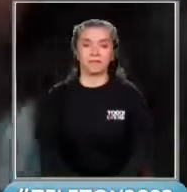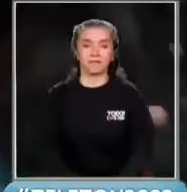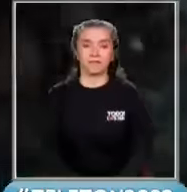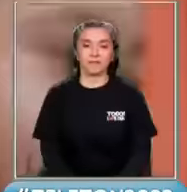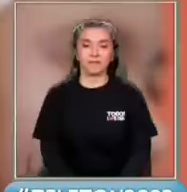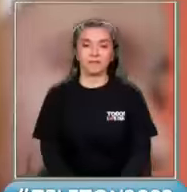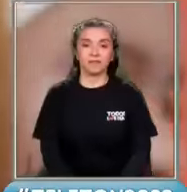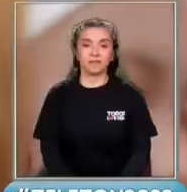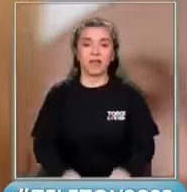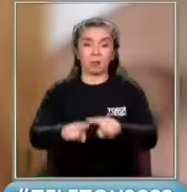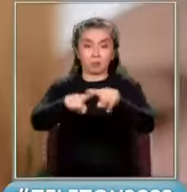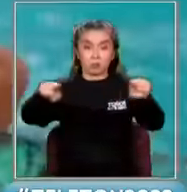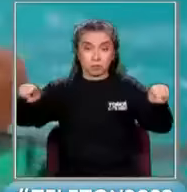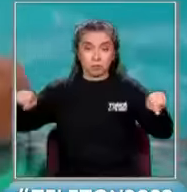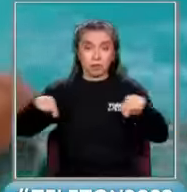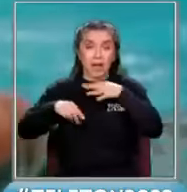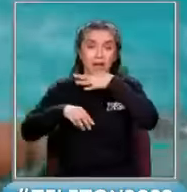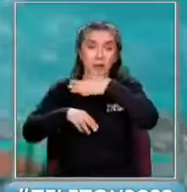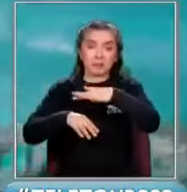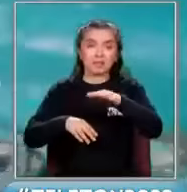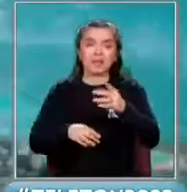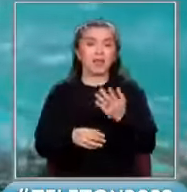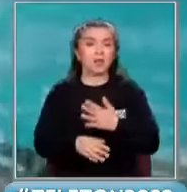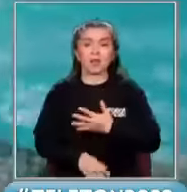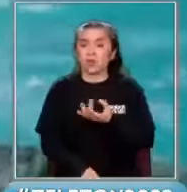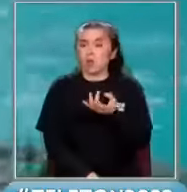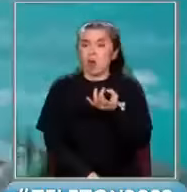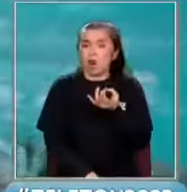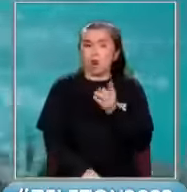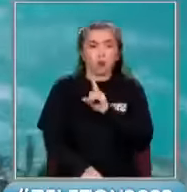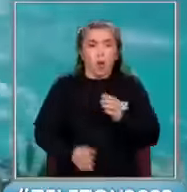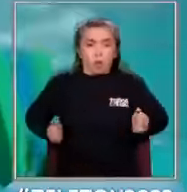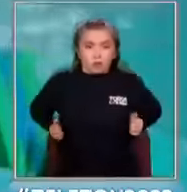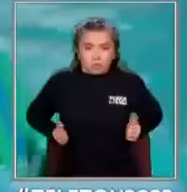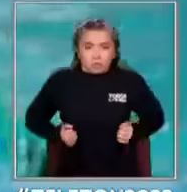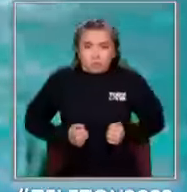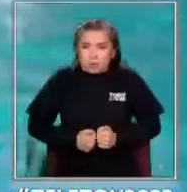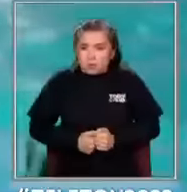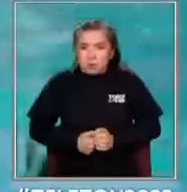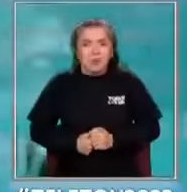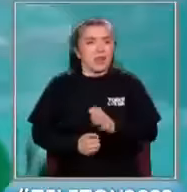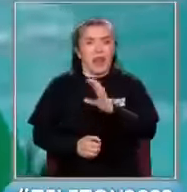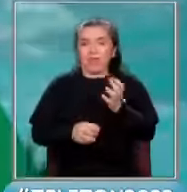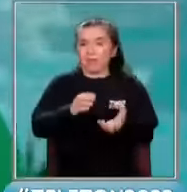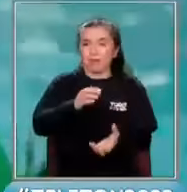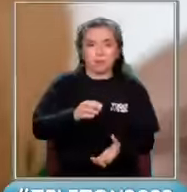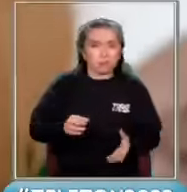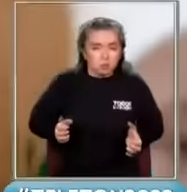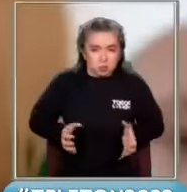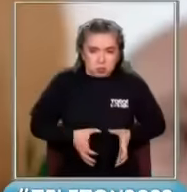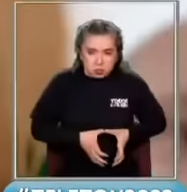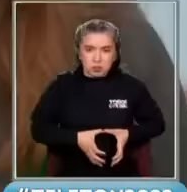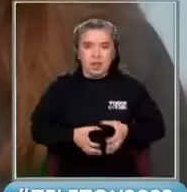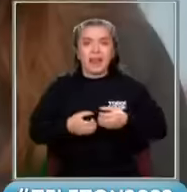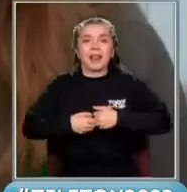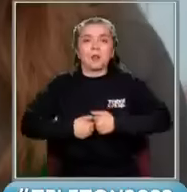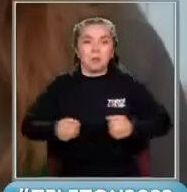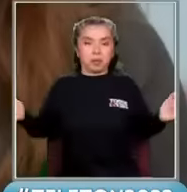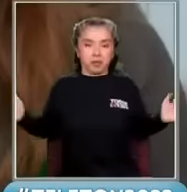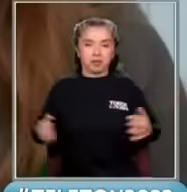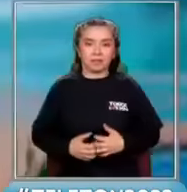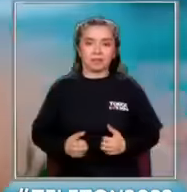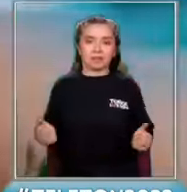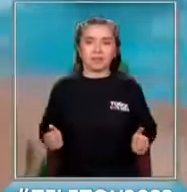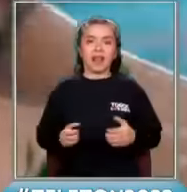En la piscina ella no siente dolor. No tiene que ocupar el corsé, no tiene que ocupar su órtesis. Y eso la hace libre. Yo solo